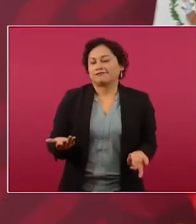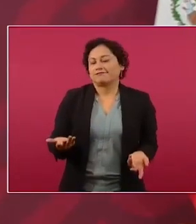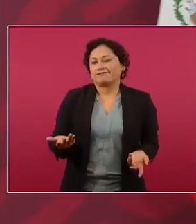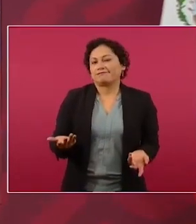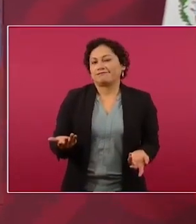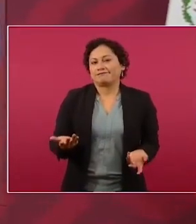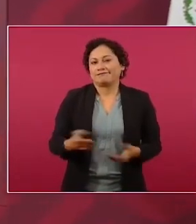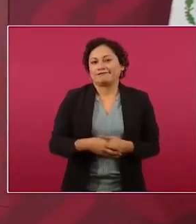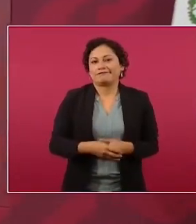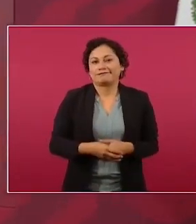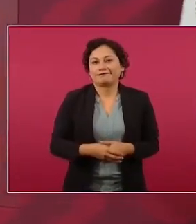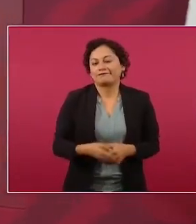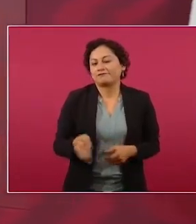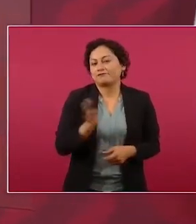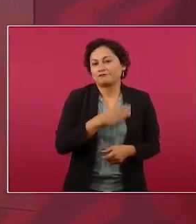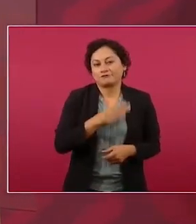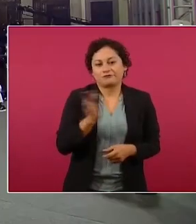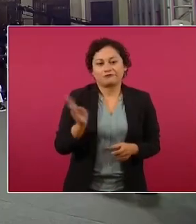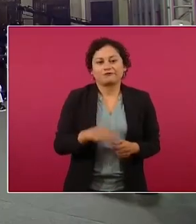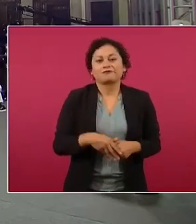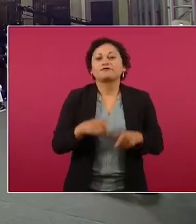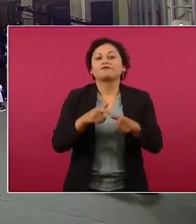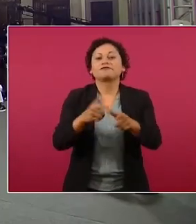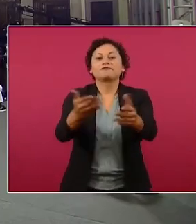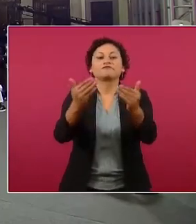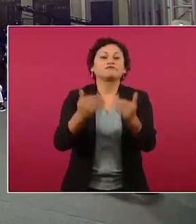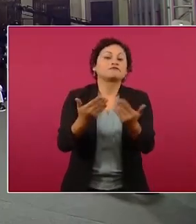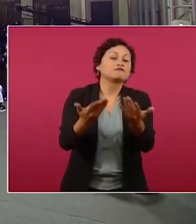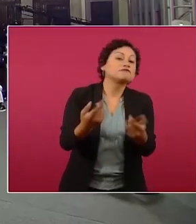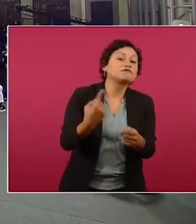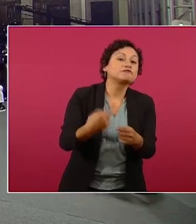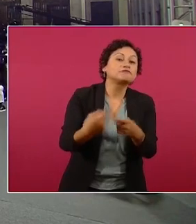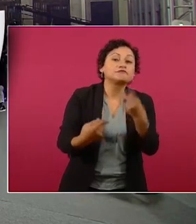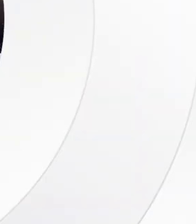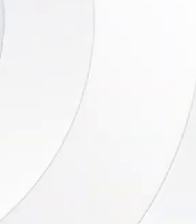Pero bueno, vamos a seguir. ¿Quién continúa?